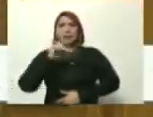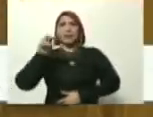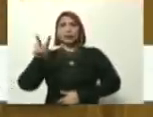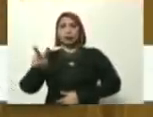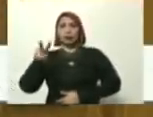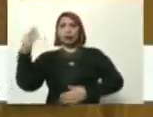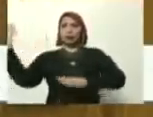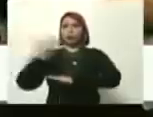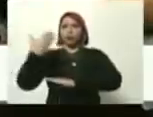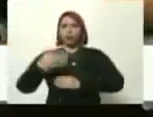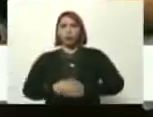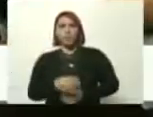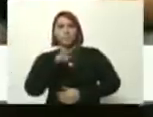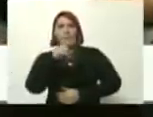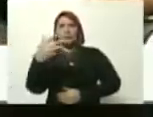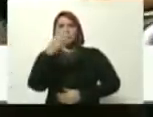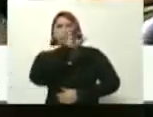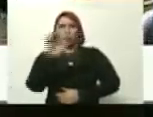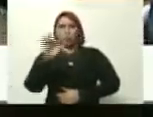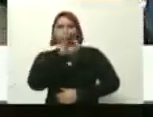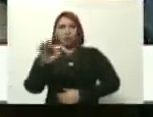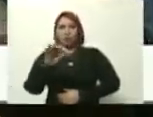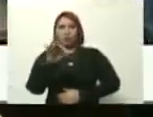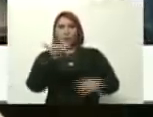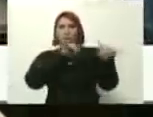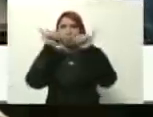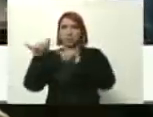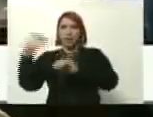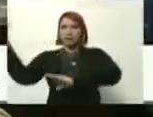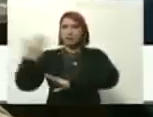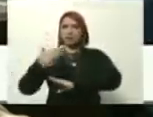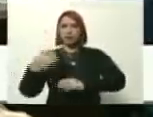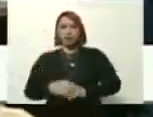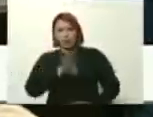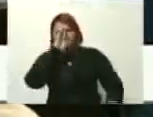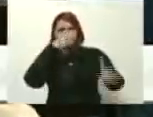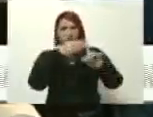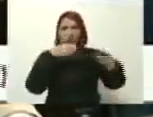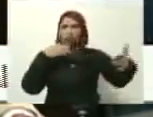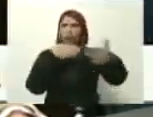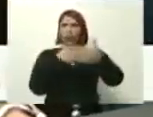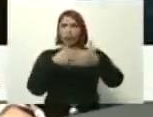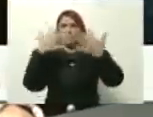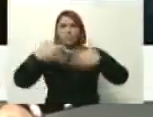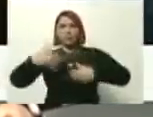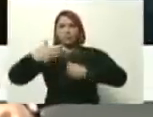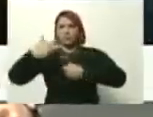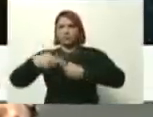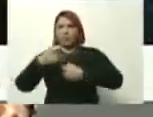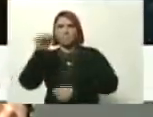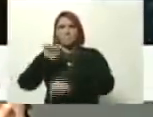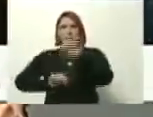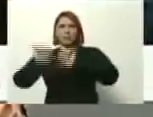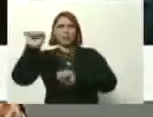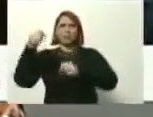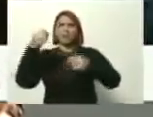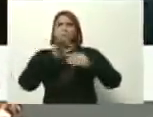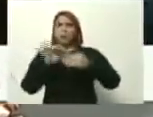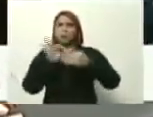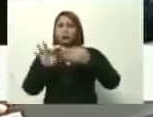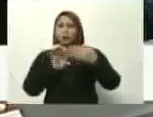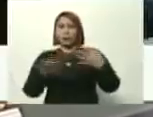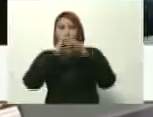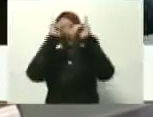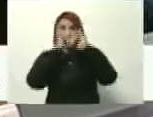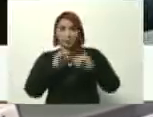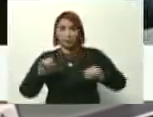el 23% de las mismas está dirigida a la industria petrolera, a impedir su funcionamiento.